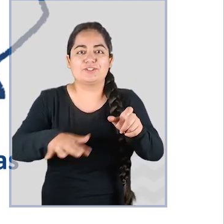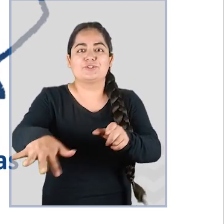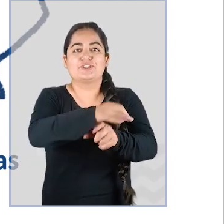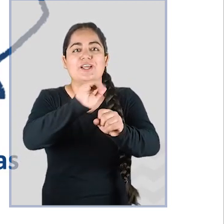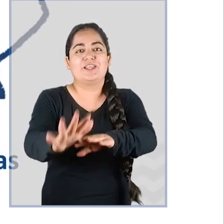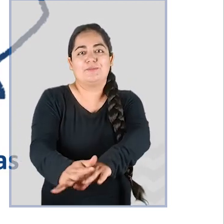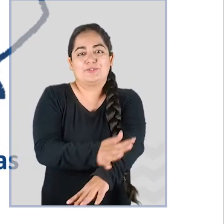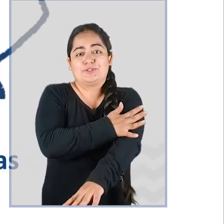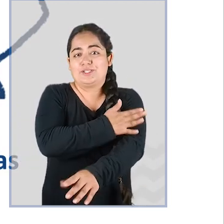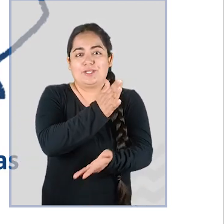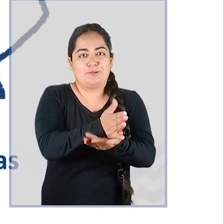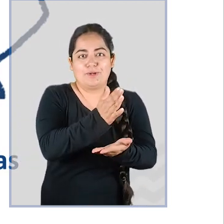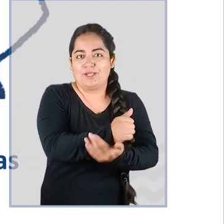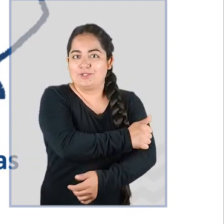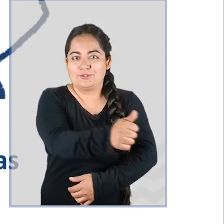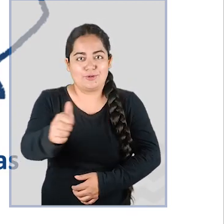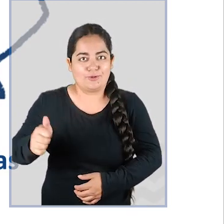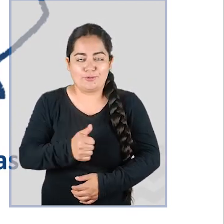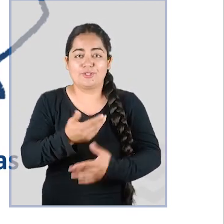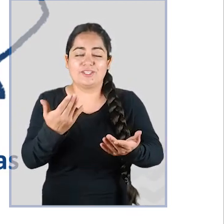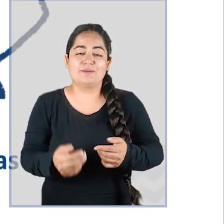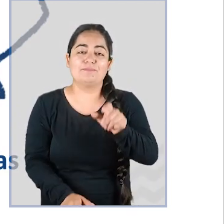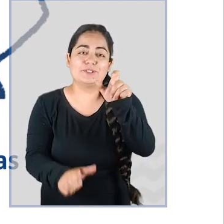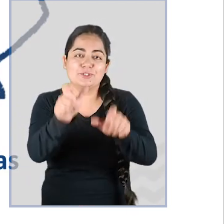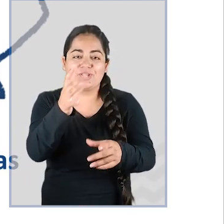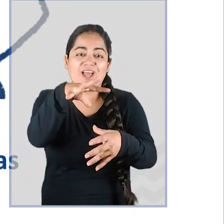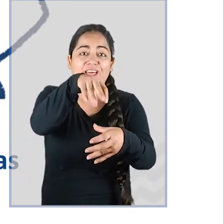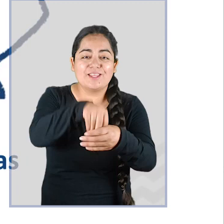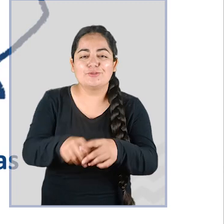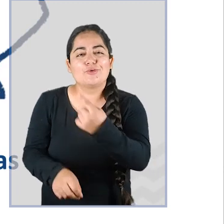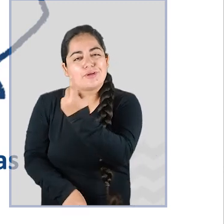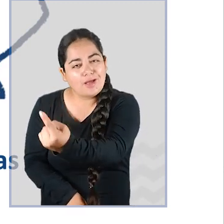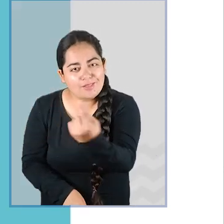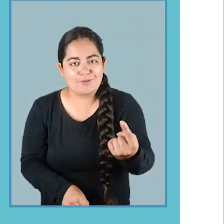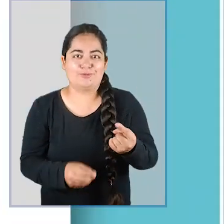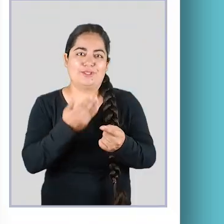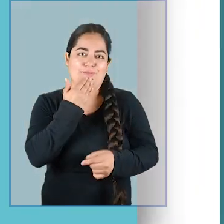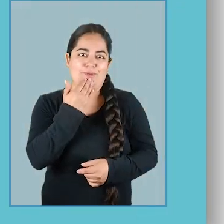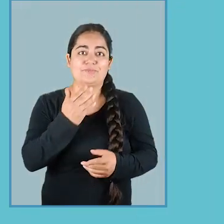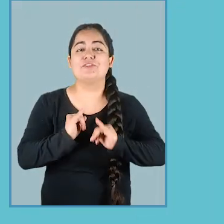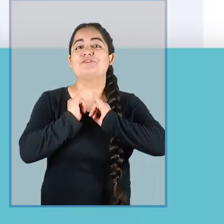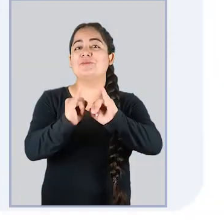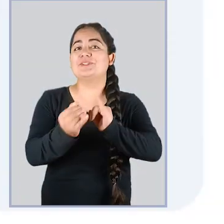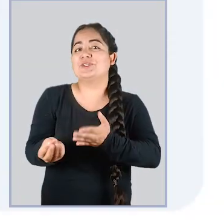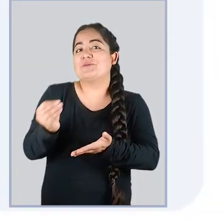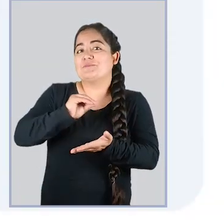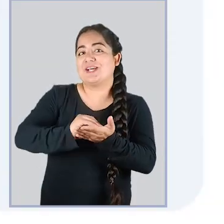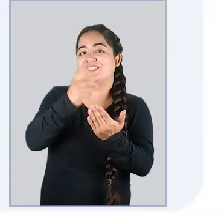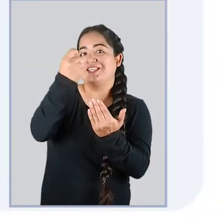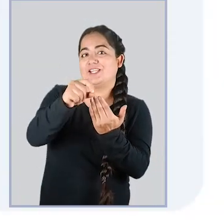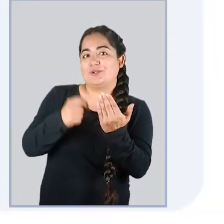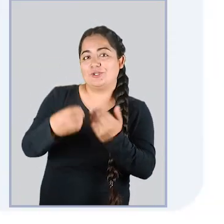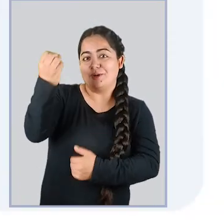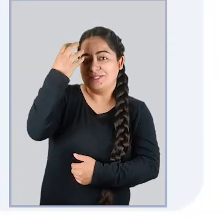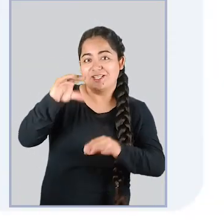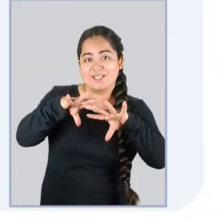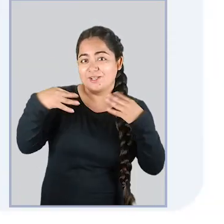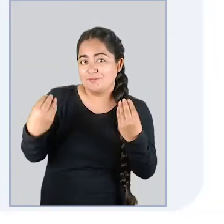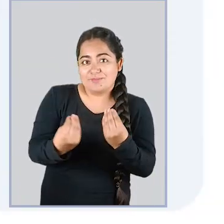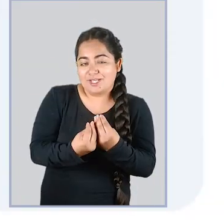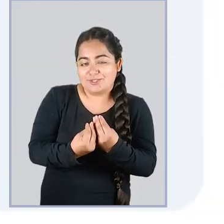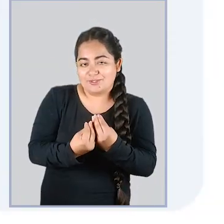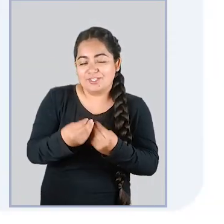comunidades educativas y de cada uno y cada una de sus integrantes. Más información del Diagnóstico Integral de Aprendizajes y su